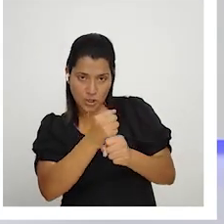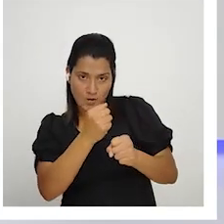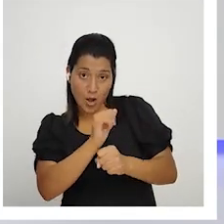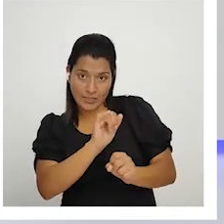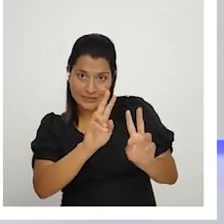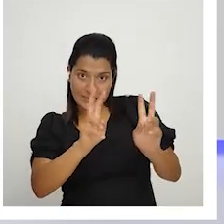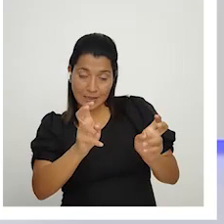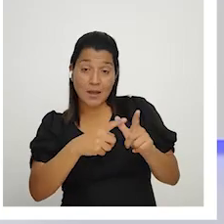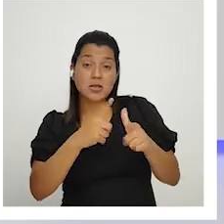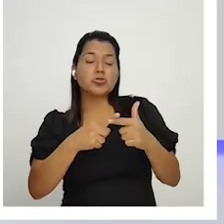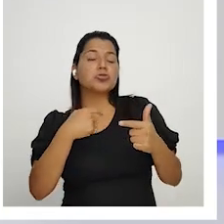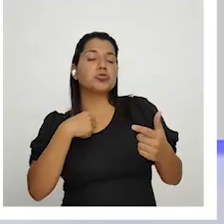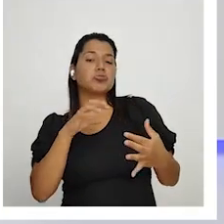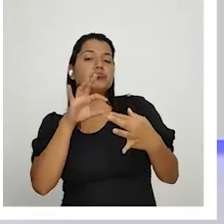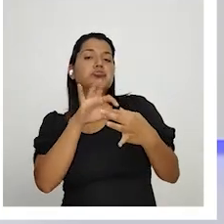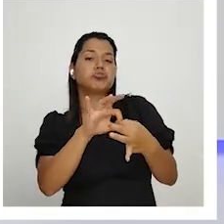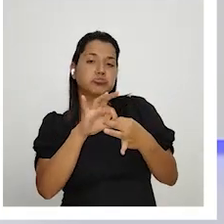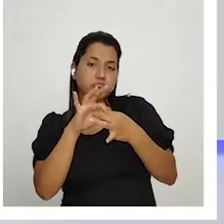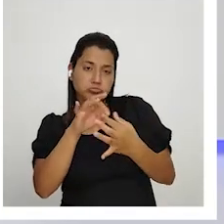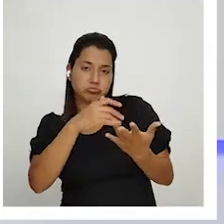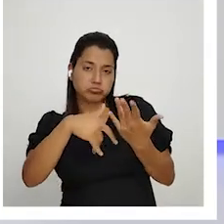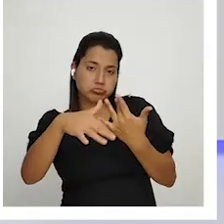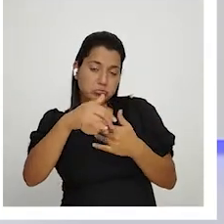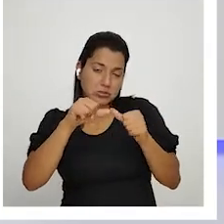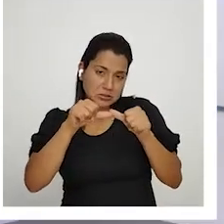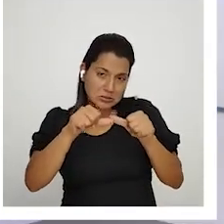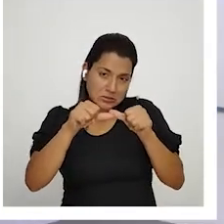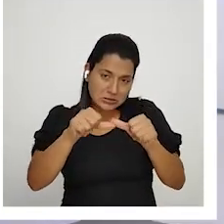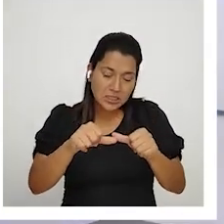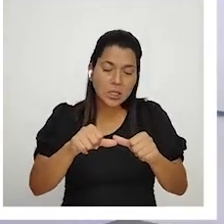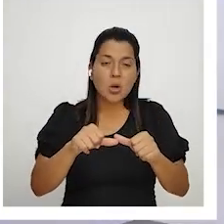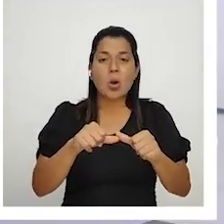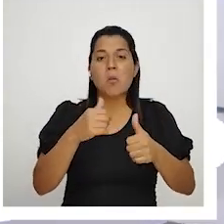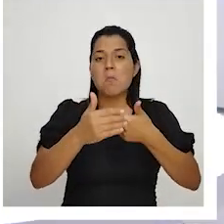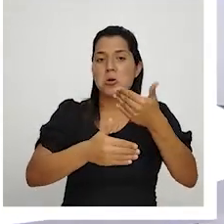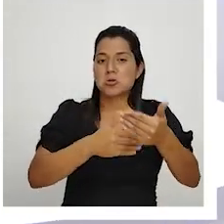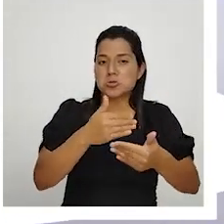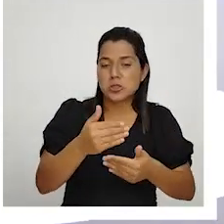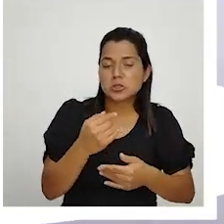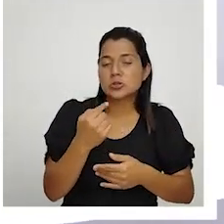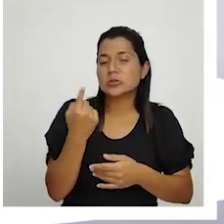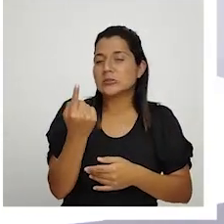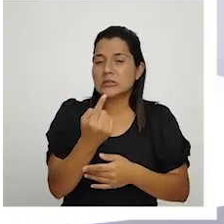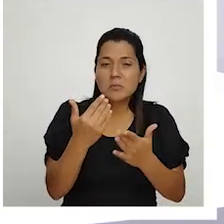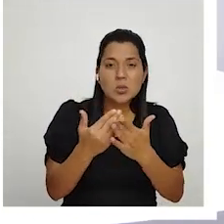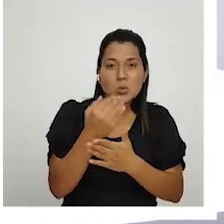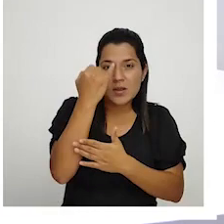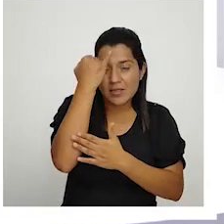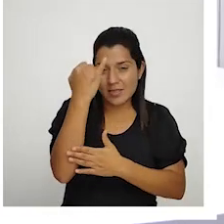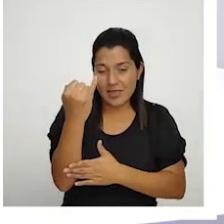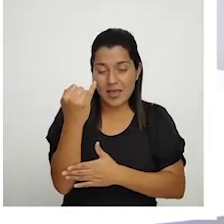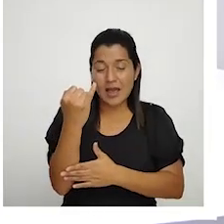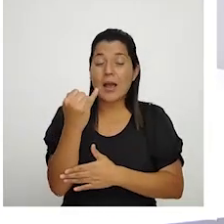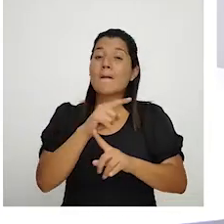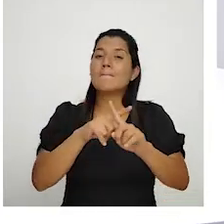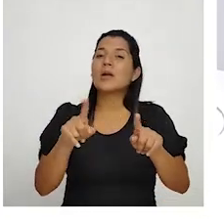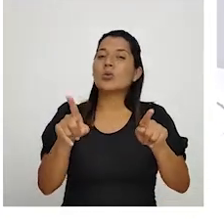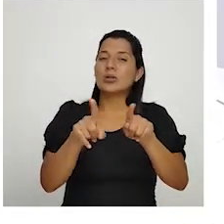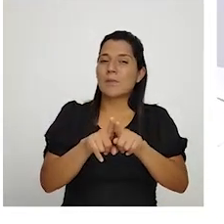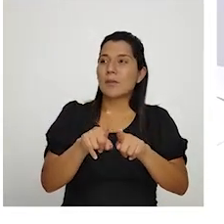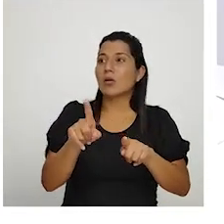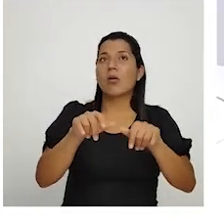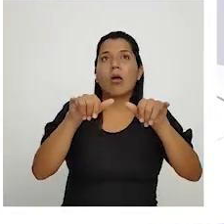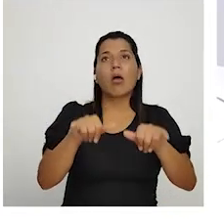es con quien me involucro y bueno, ahí sigo caminando y buscando innovar siempre. Y no solo innovar, sino no quedarme